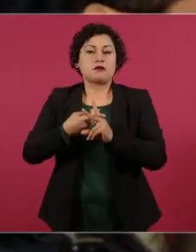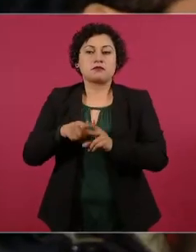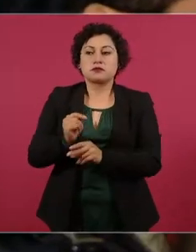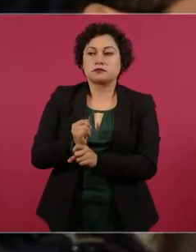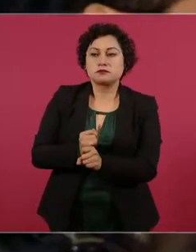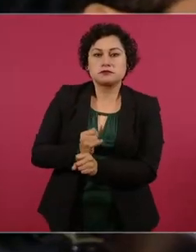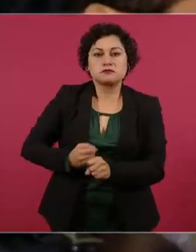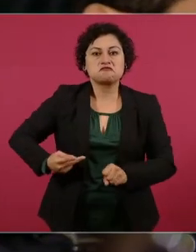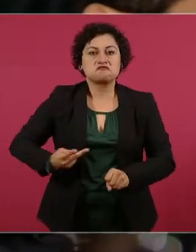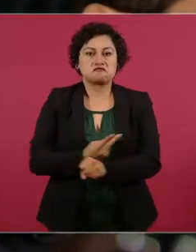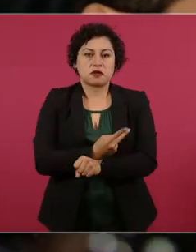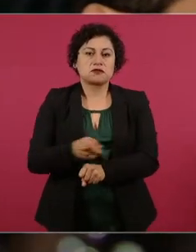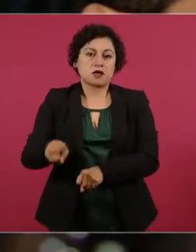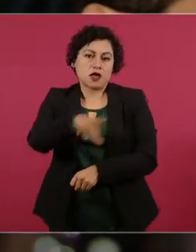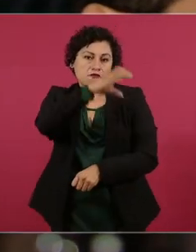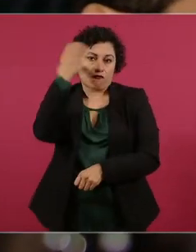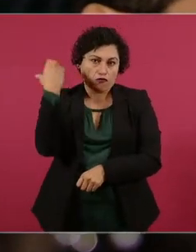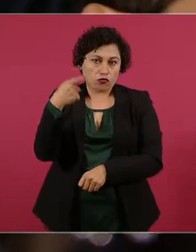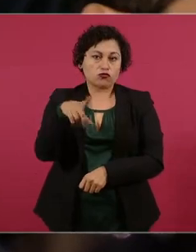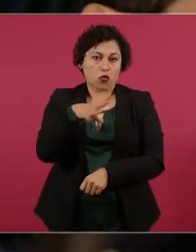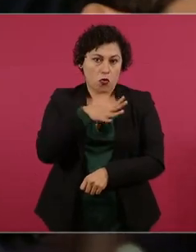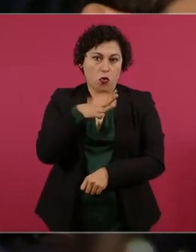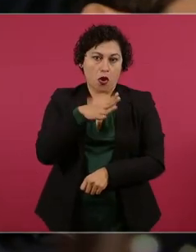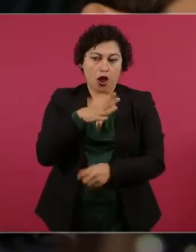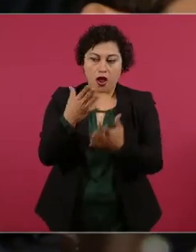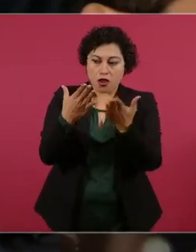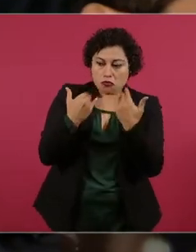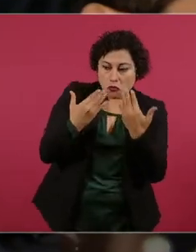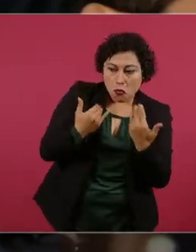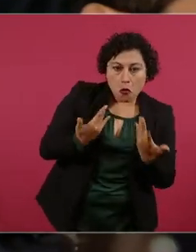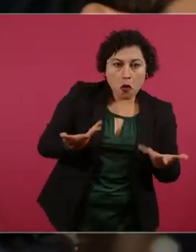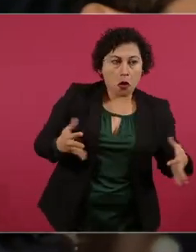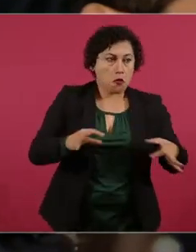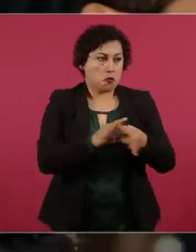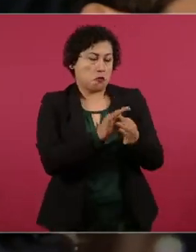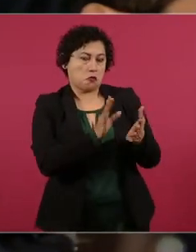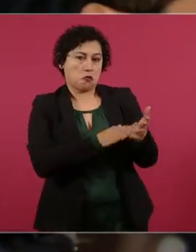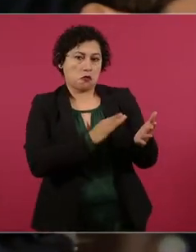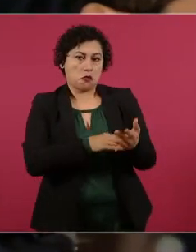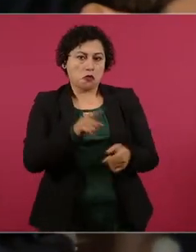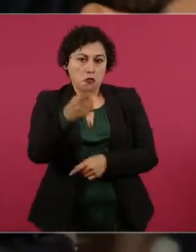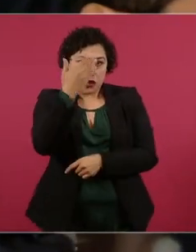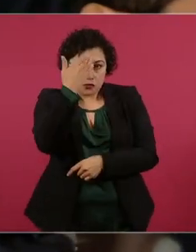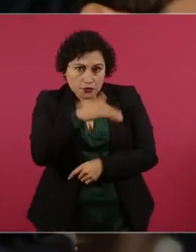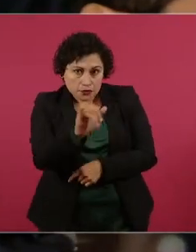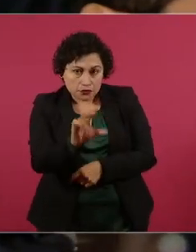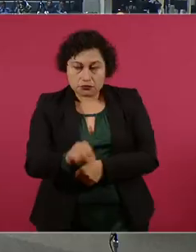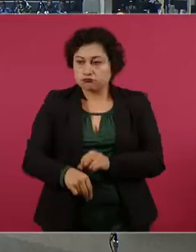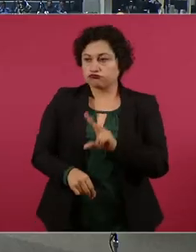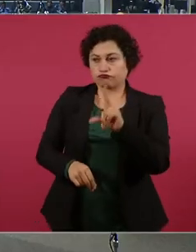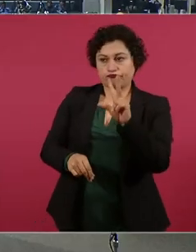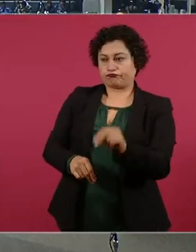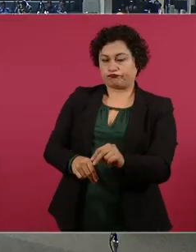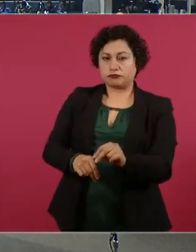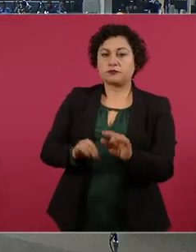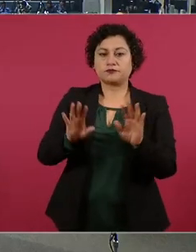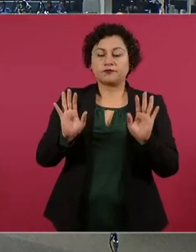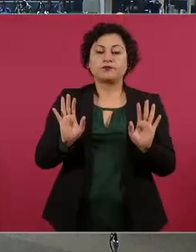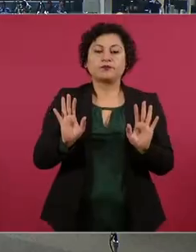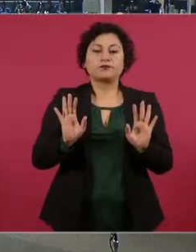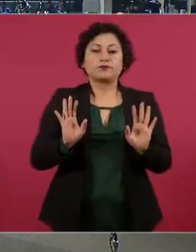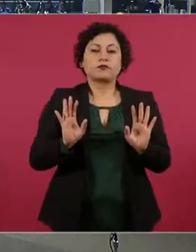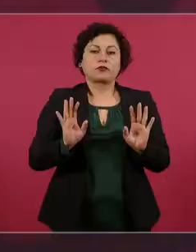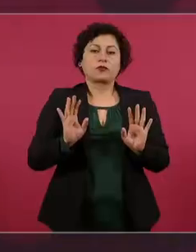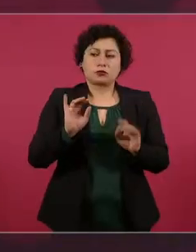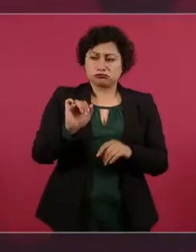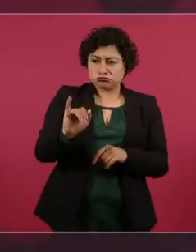las imágenes de que no hay la pista. Saber si usted tenía conocimiento, no. Y si no, lo van a investigar para ver qué sucedió con esta pista. Sí, vamos a ver de